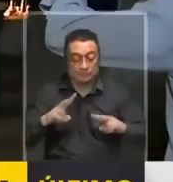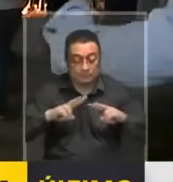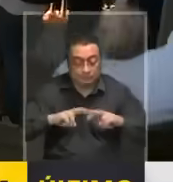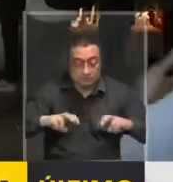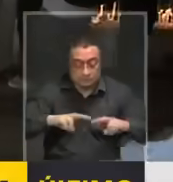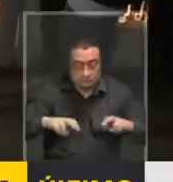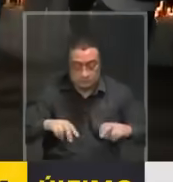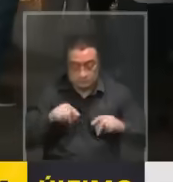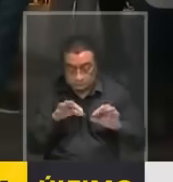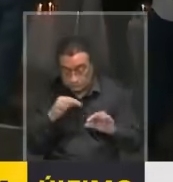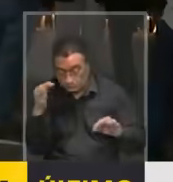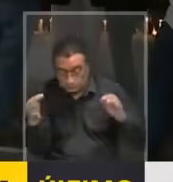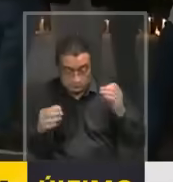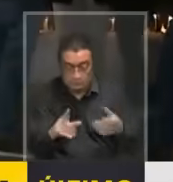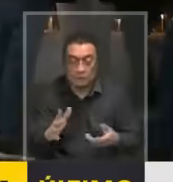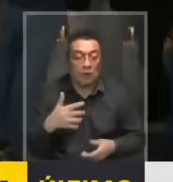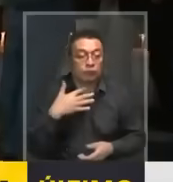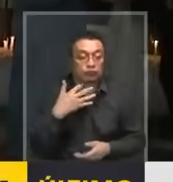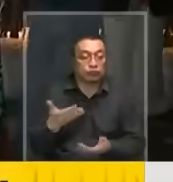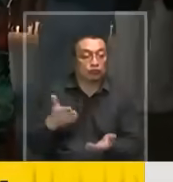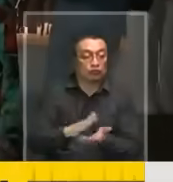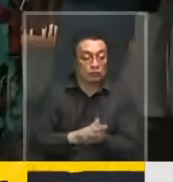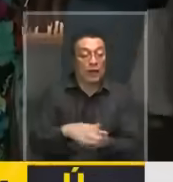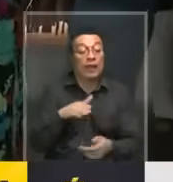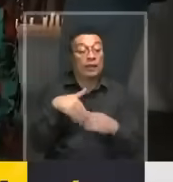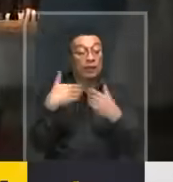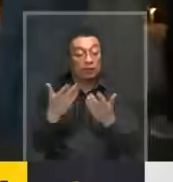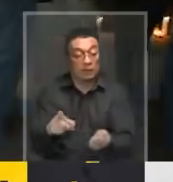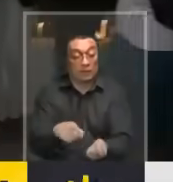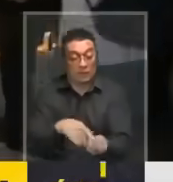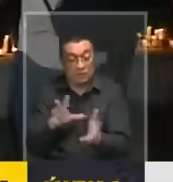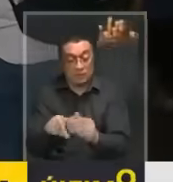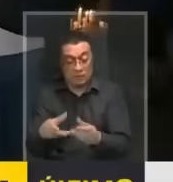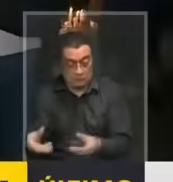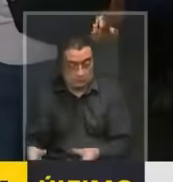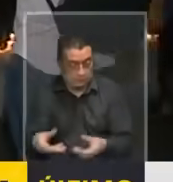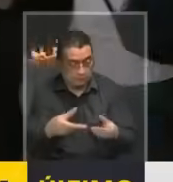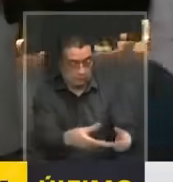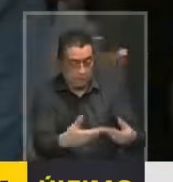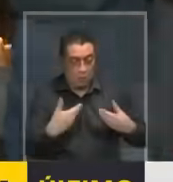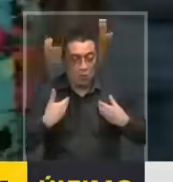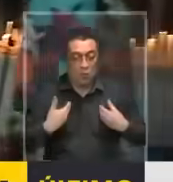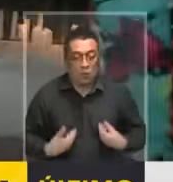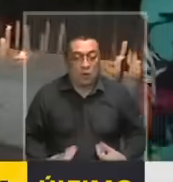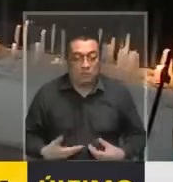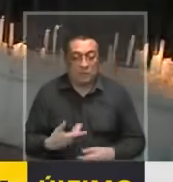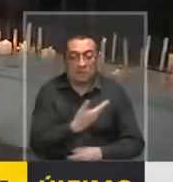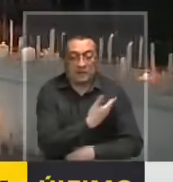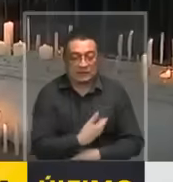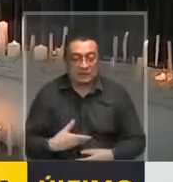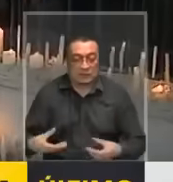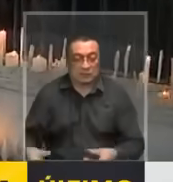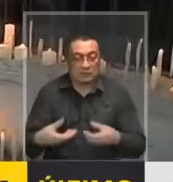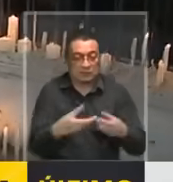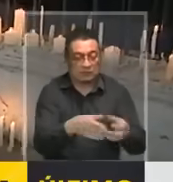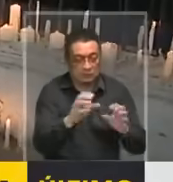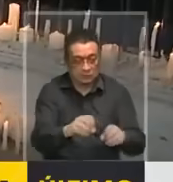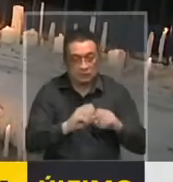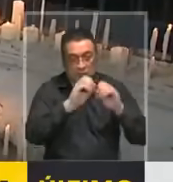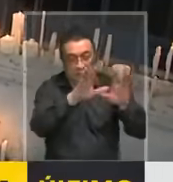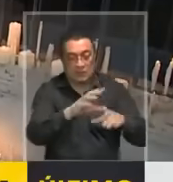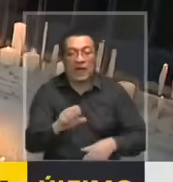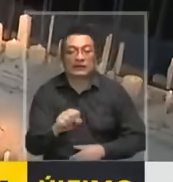autopsia. Luego de eso, la familia va a recibir el cuerpo del exmandatario y va a ser trasladado hasta